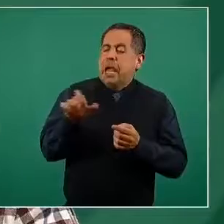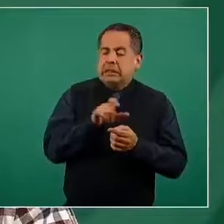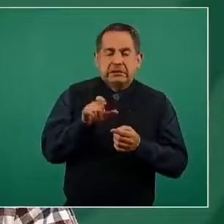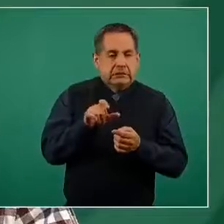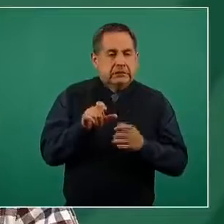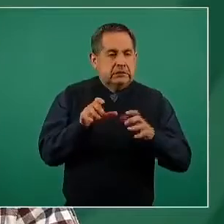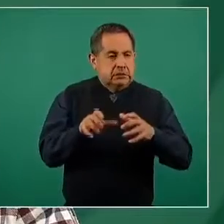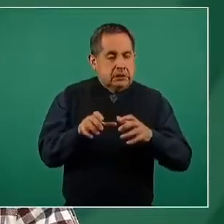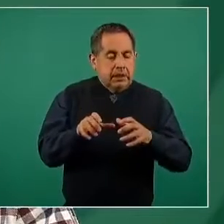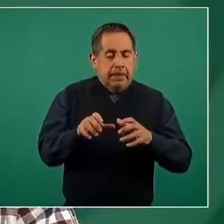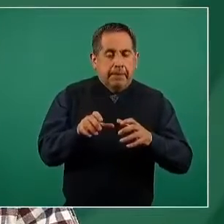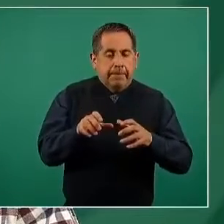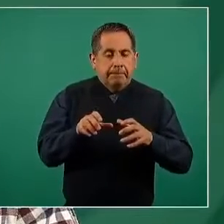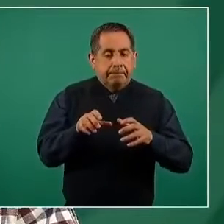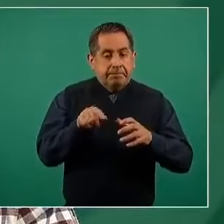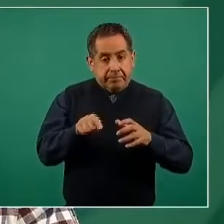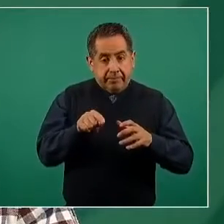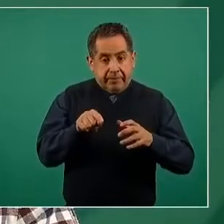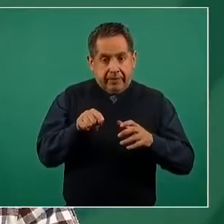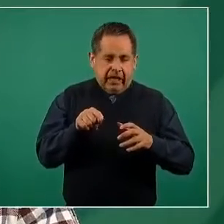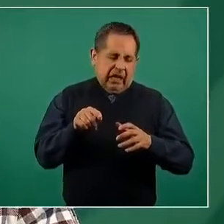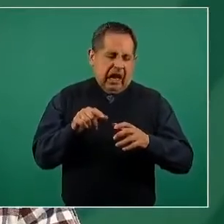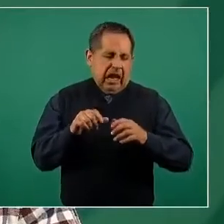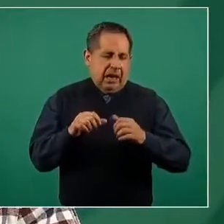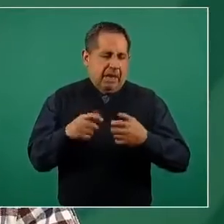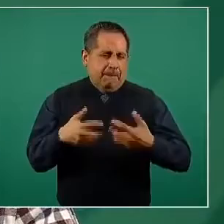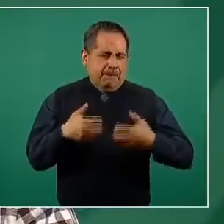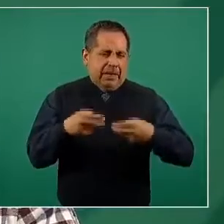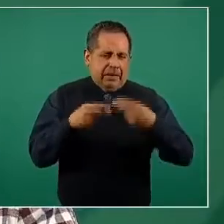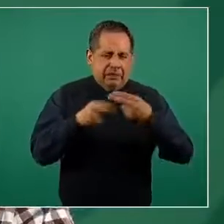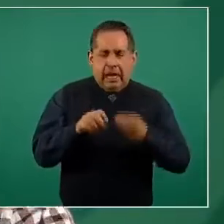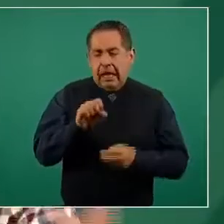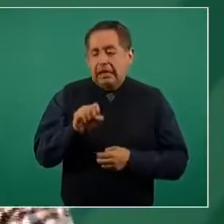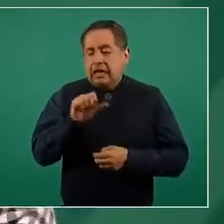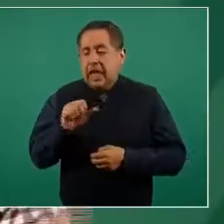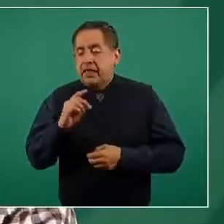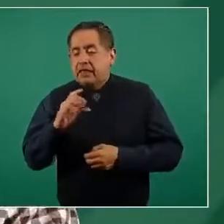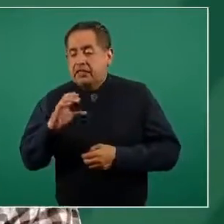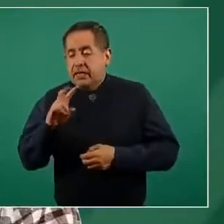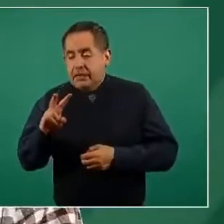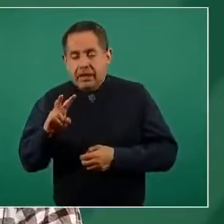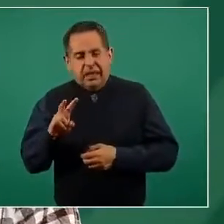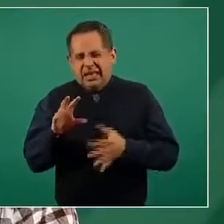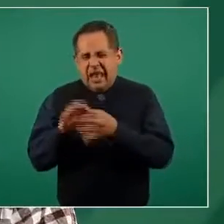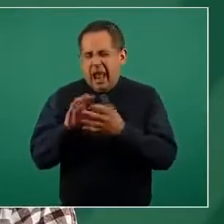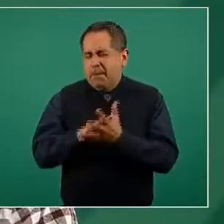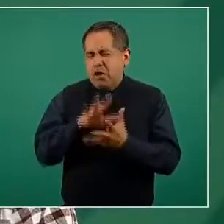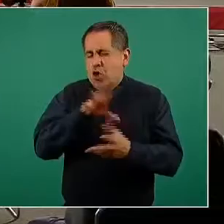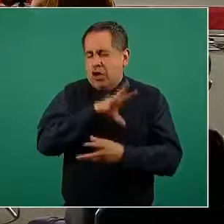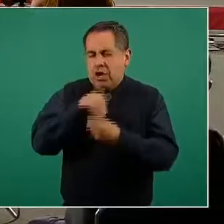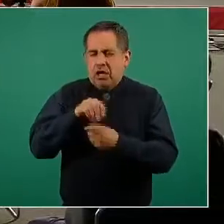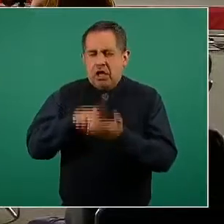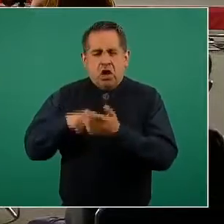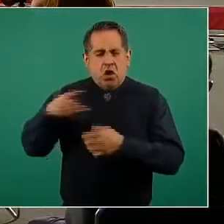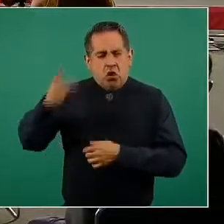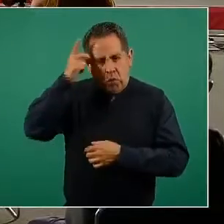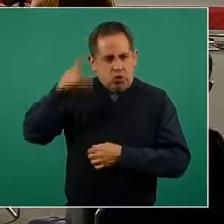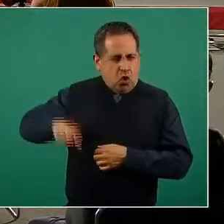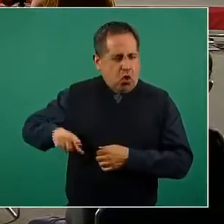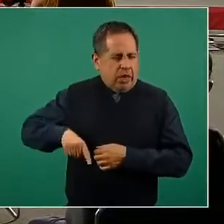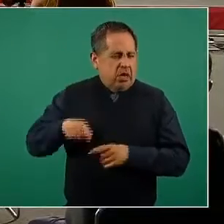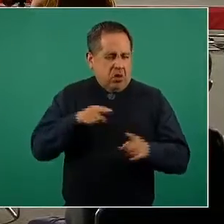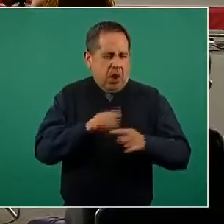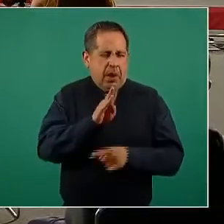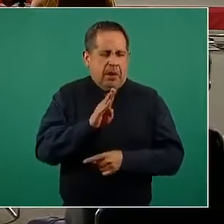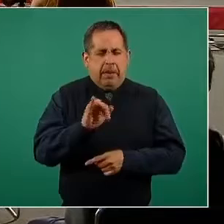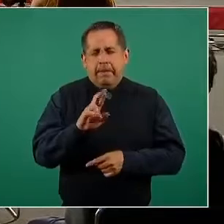México, SADCB, y aunque se llama SADCB, es casi 100% propiedad del gobierno, y